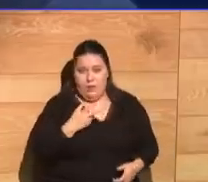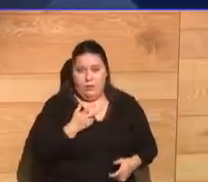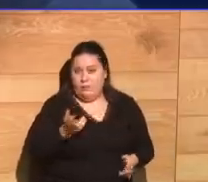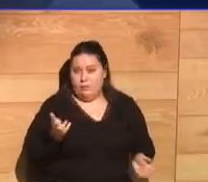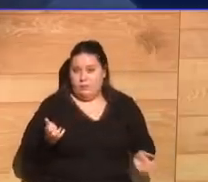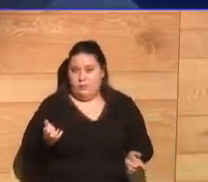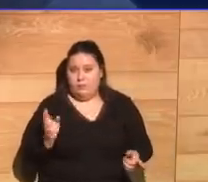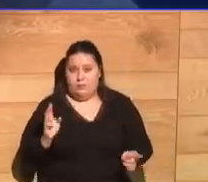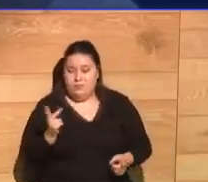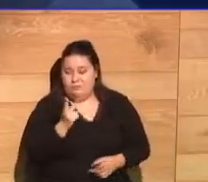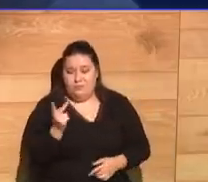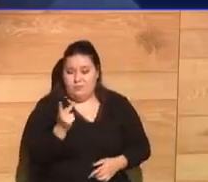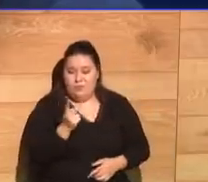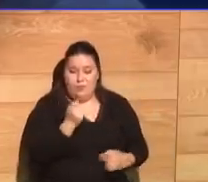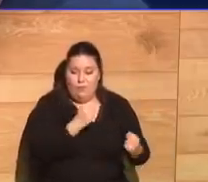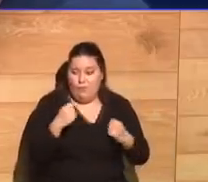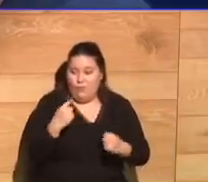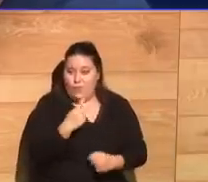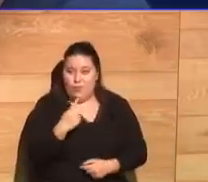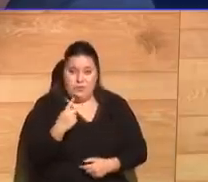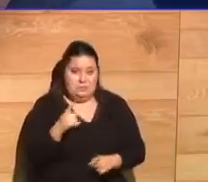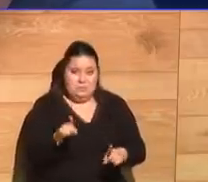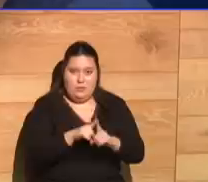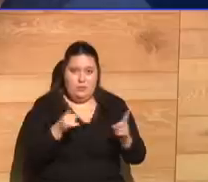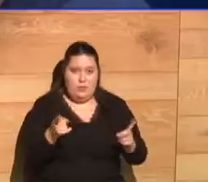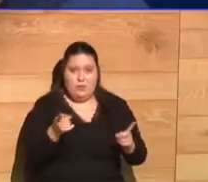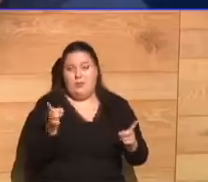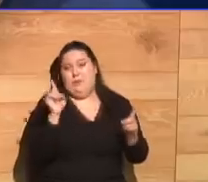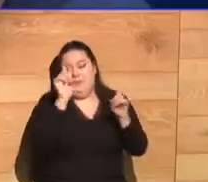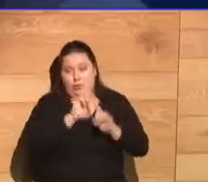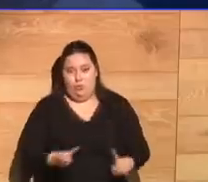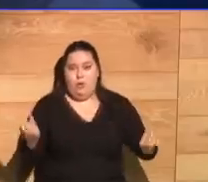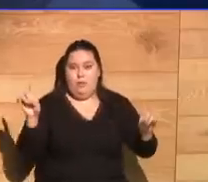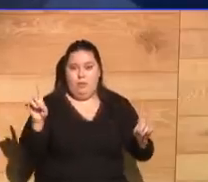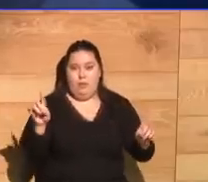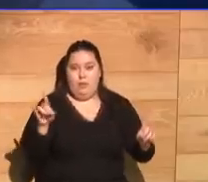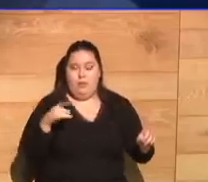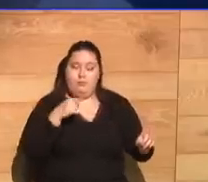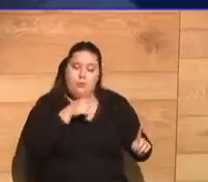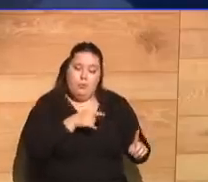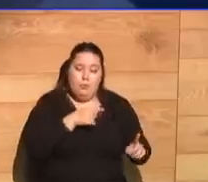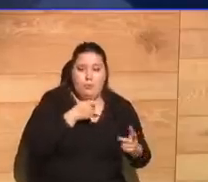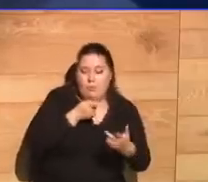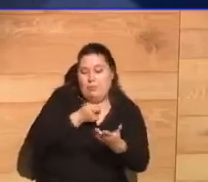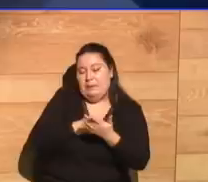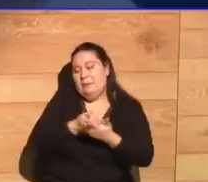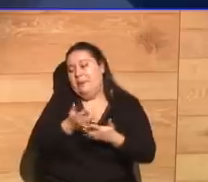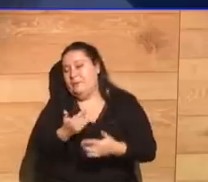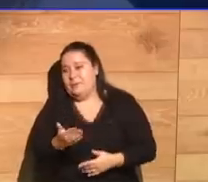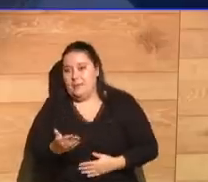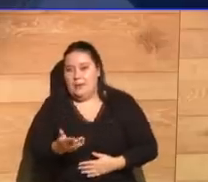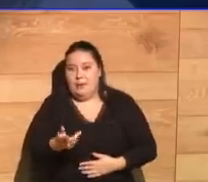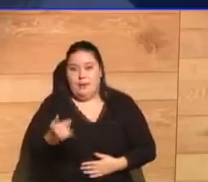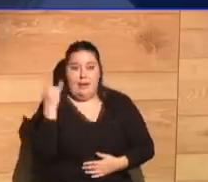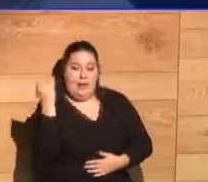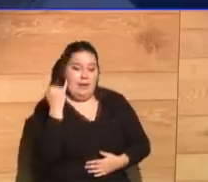entre dos fuerzas, claro, la fuerza de él, disimulaba para que el otro lo pagara. Eso es. O sea, digamos que entre perjudicar al su jefe y perjudicar a